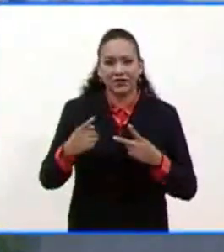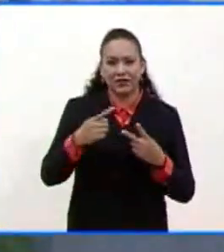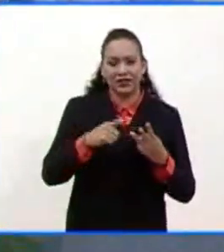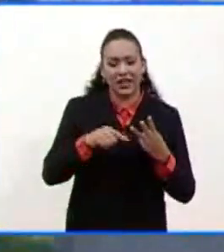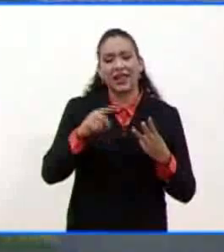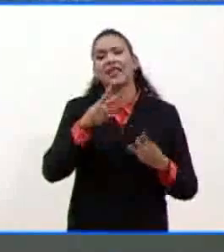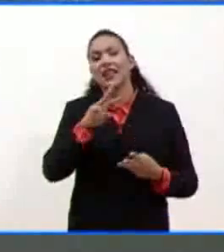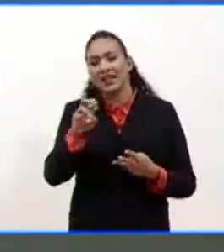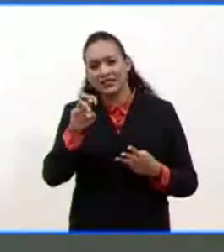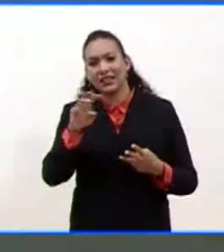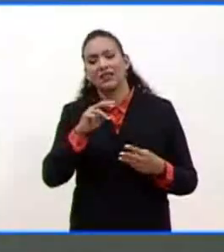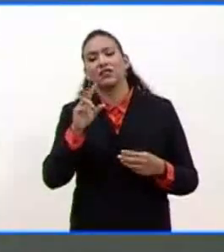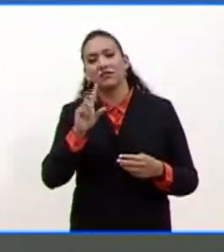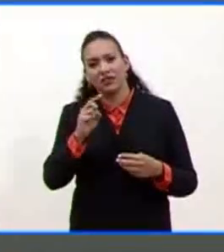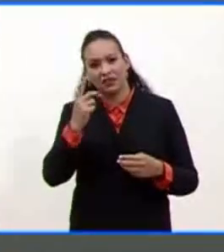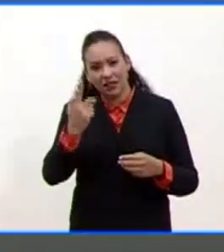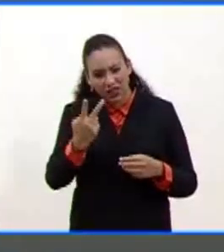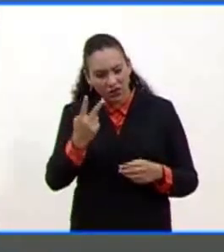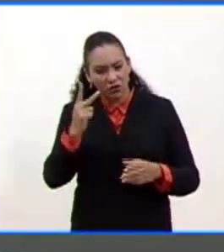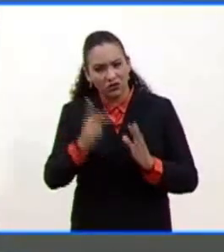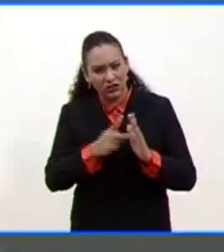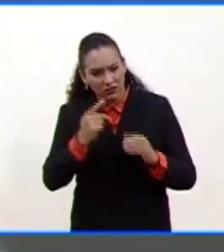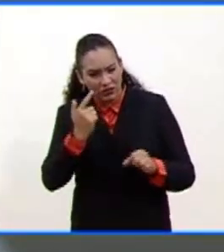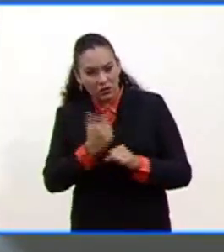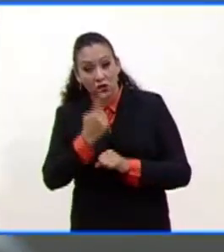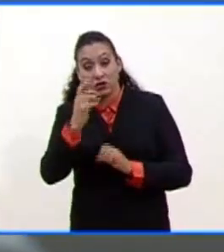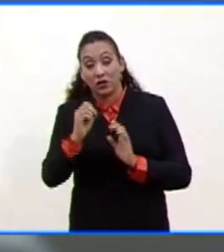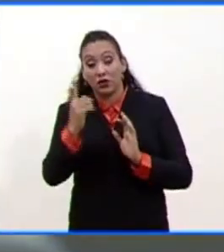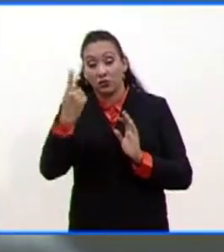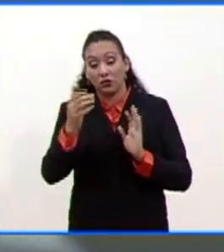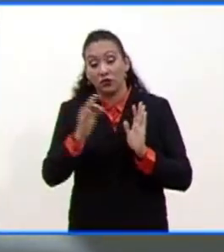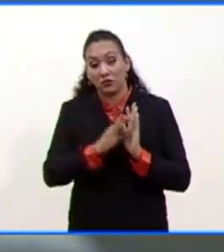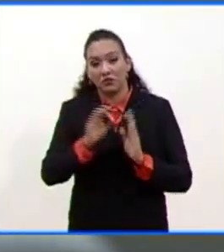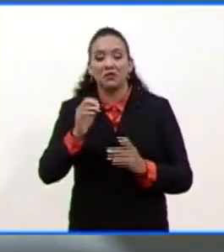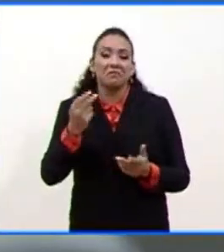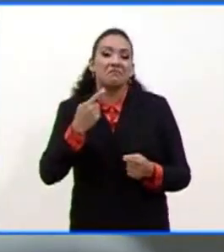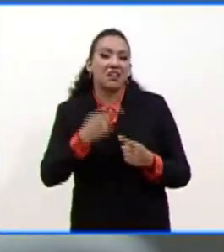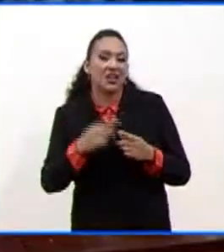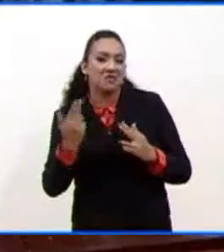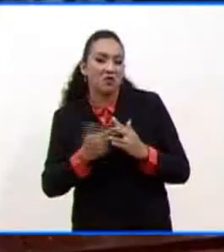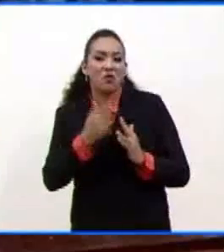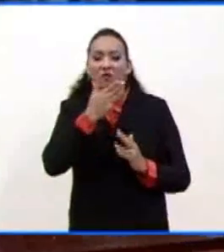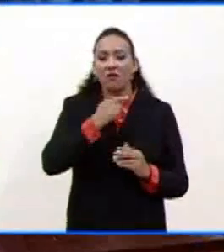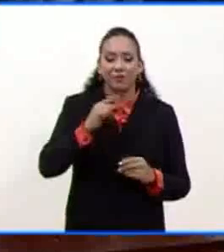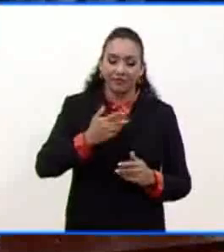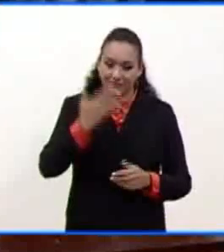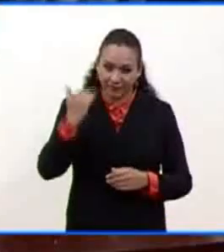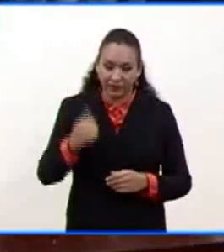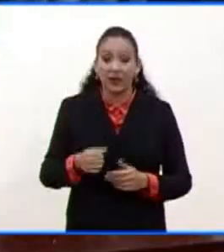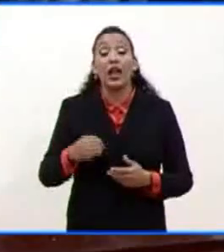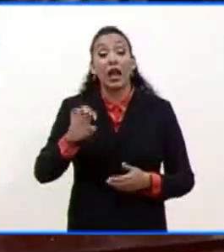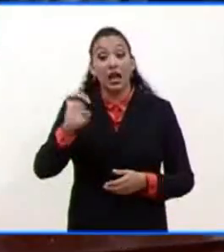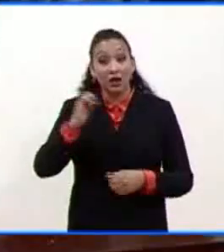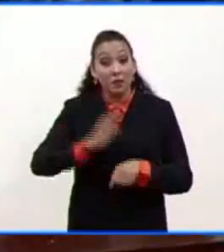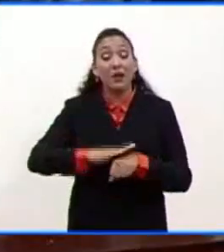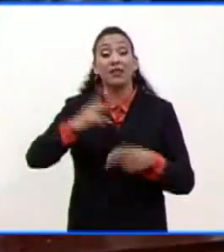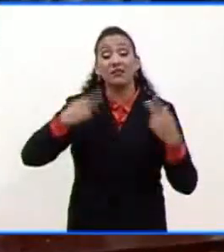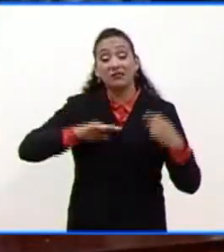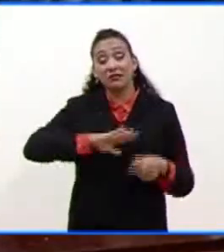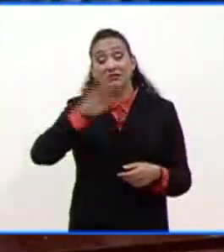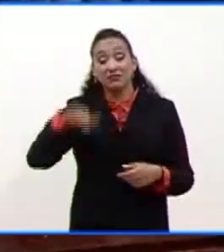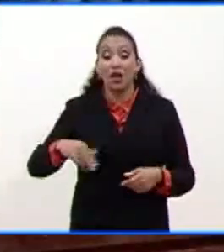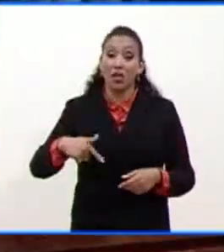332 casos, el 0.1% no se especificó el género. Enero fue el mes con el mayor número de defunciones